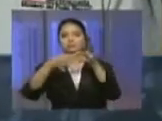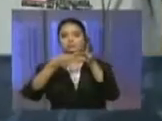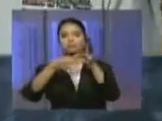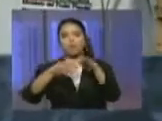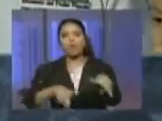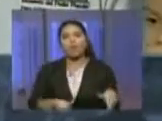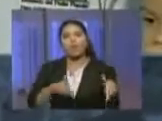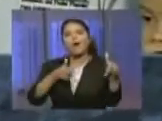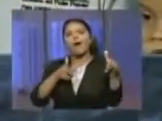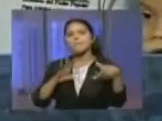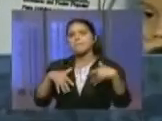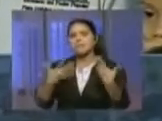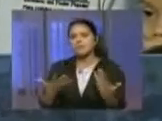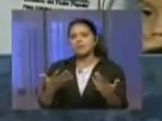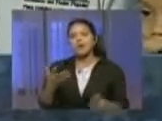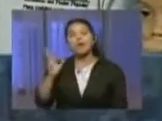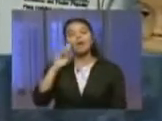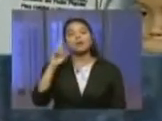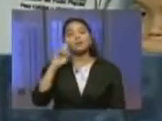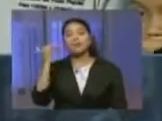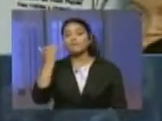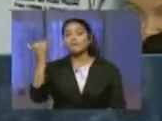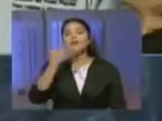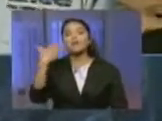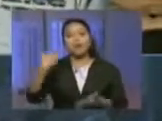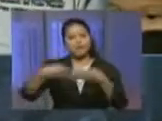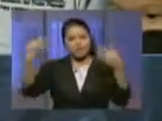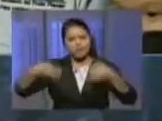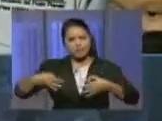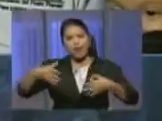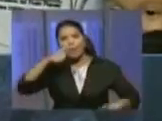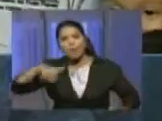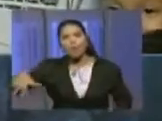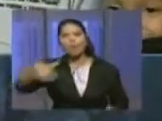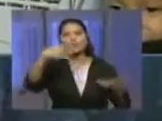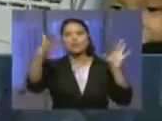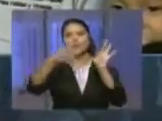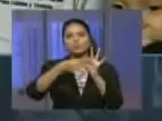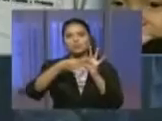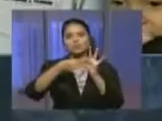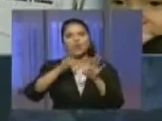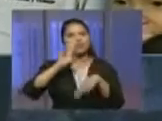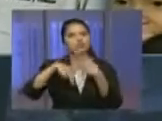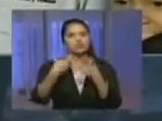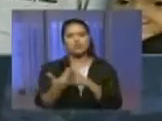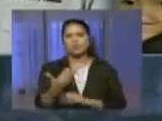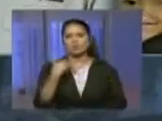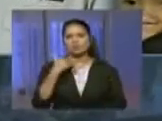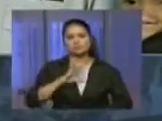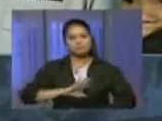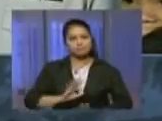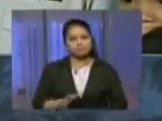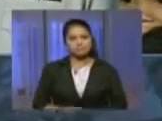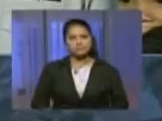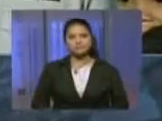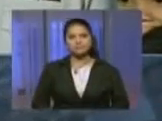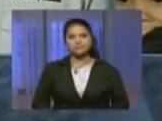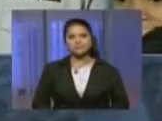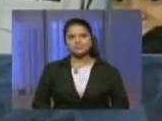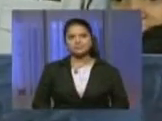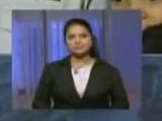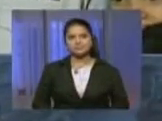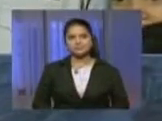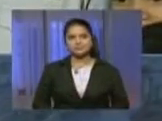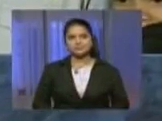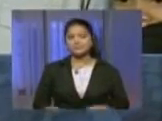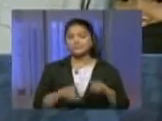armas la razón Y la verdad el pueblo Unido jamás será vencido banda de Los Ramos